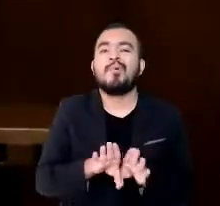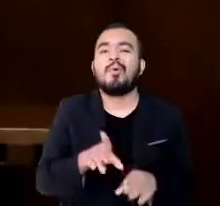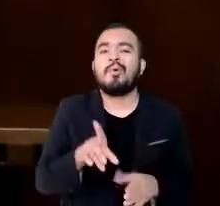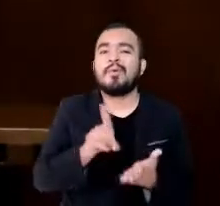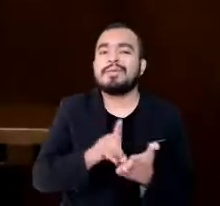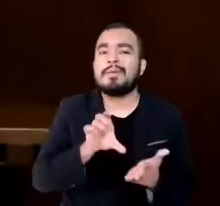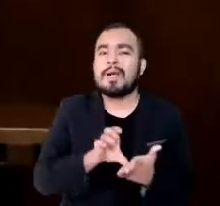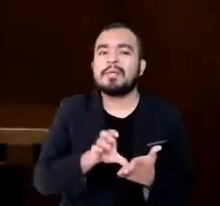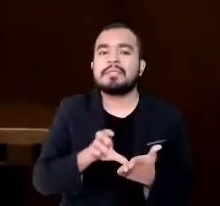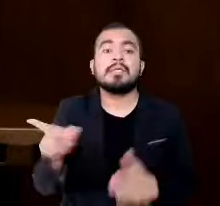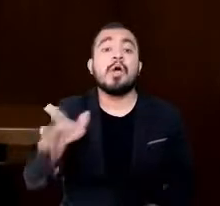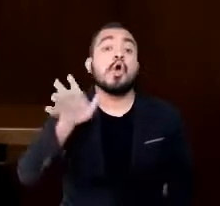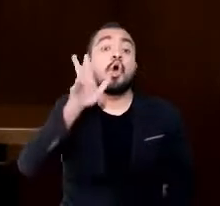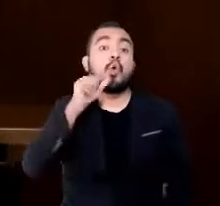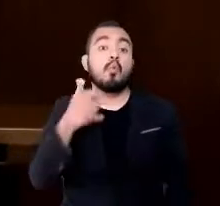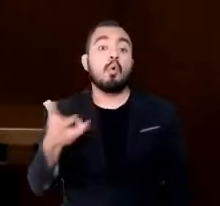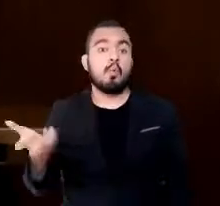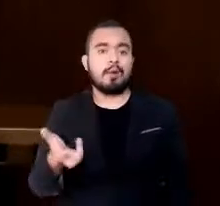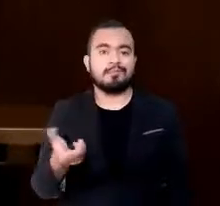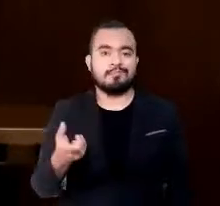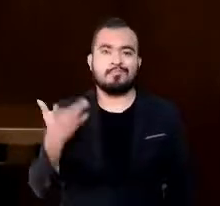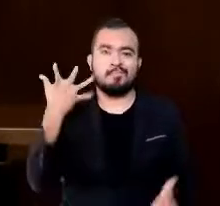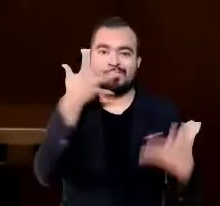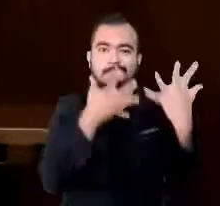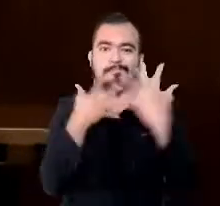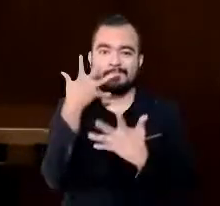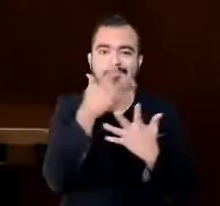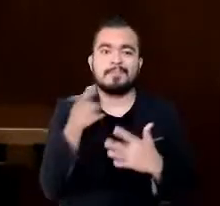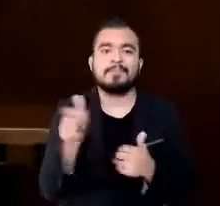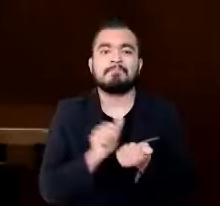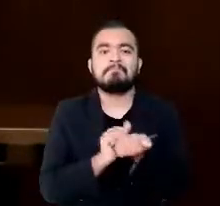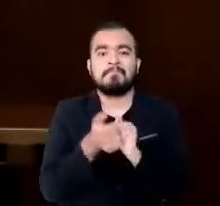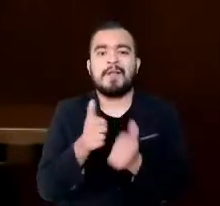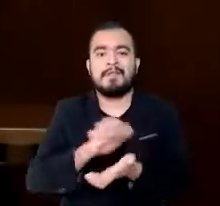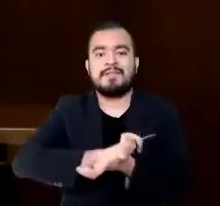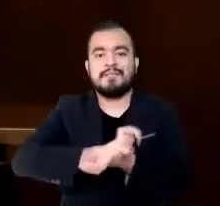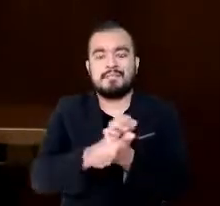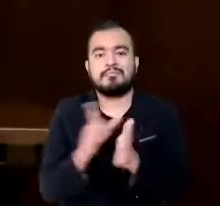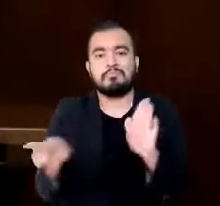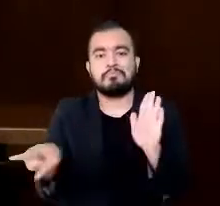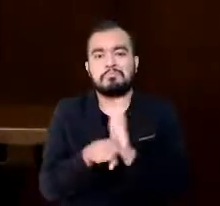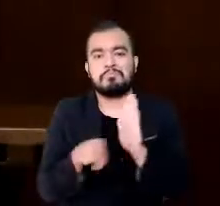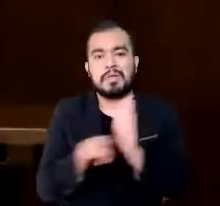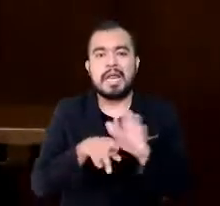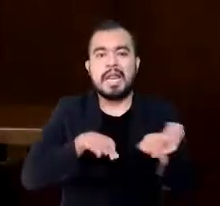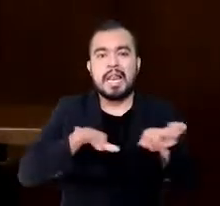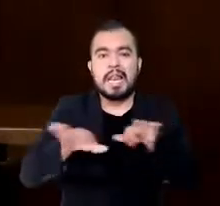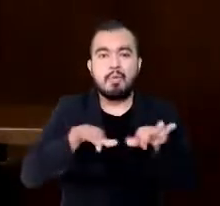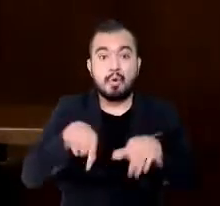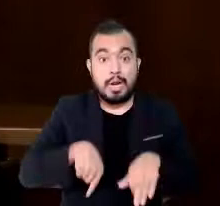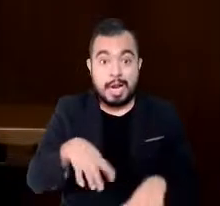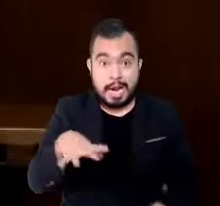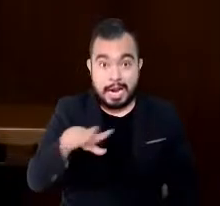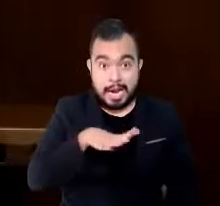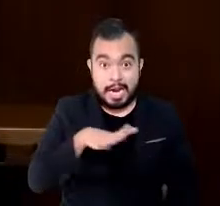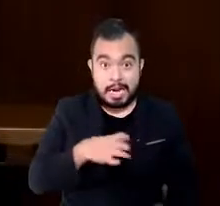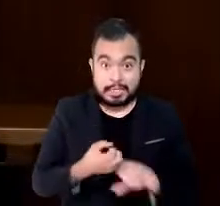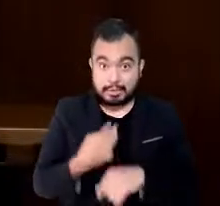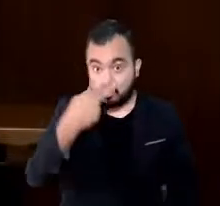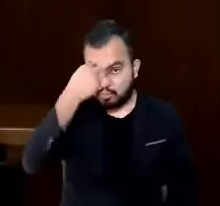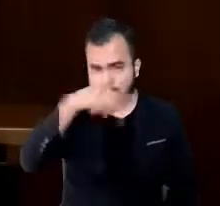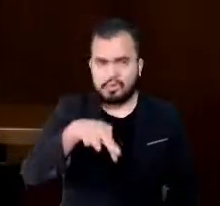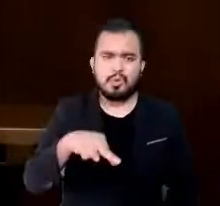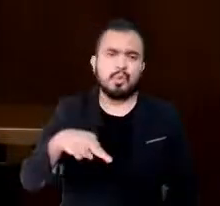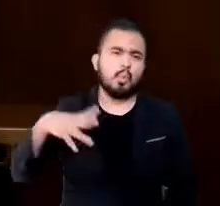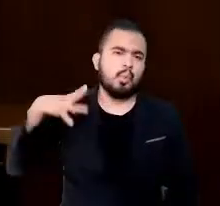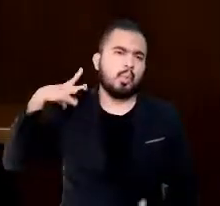incapacidad y los ha colocado en situaciones de discriminación y desventaja laboral, teniendo en el Estado mexicano una deuda